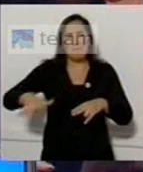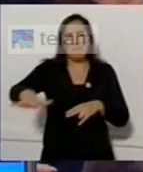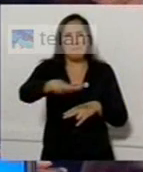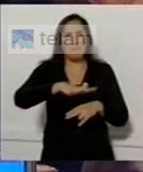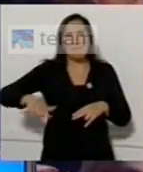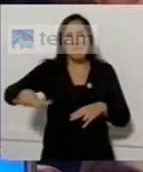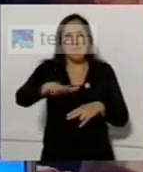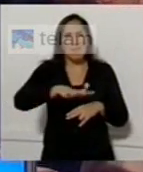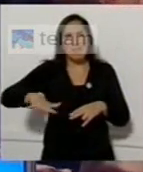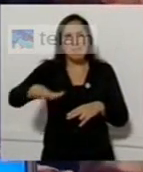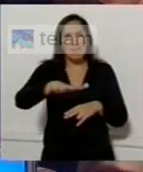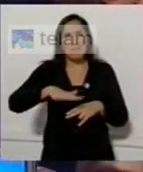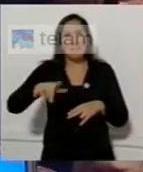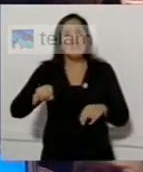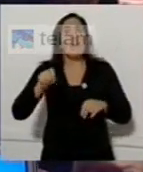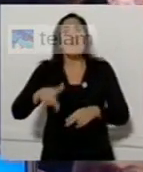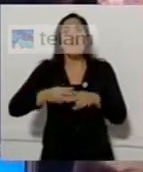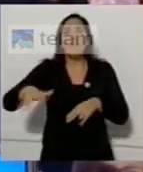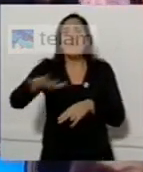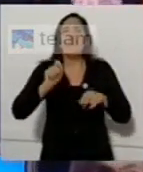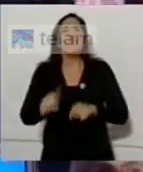Por esta plaza de la alegría,